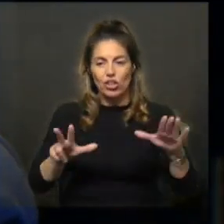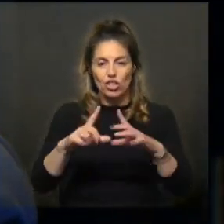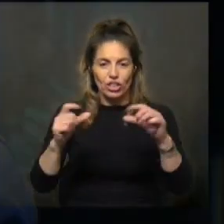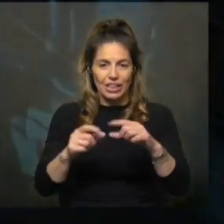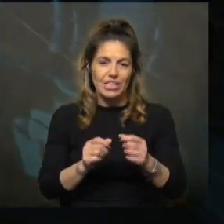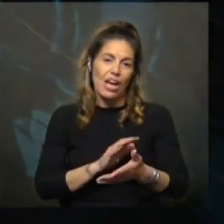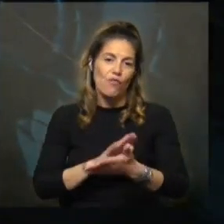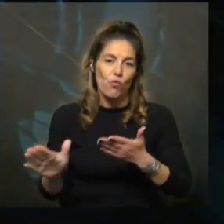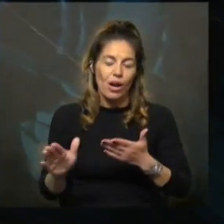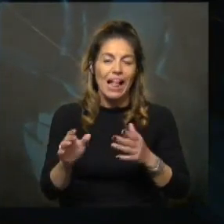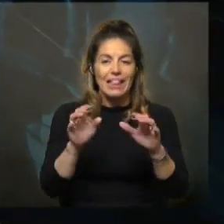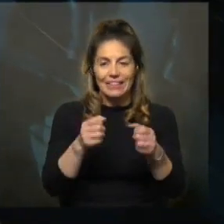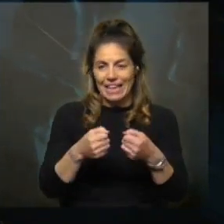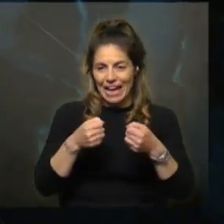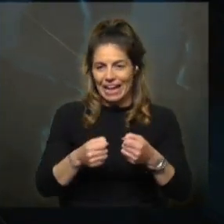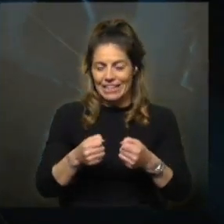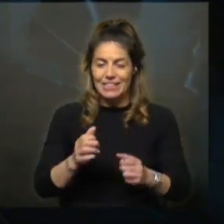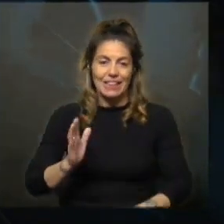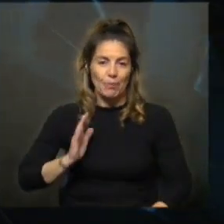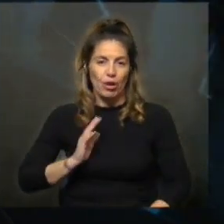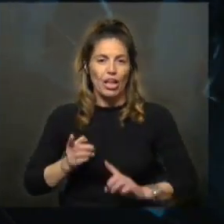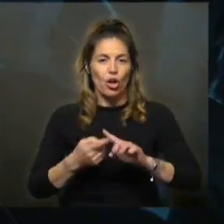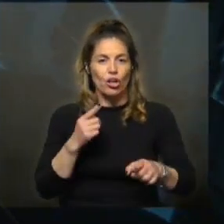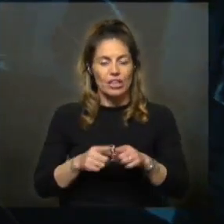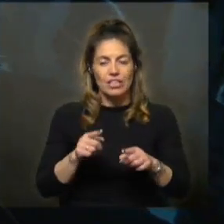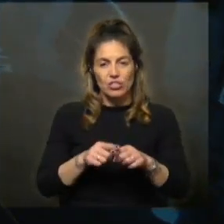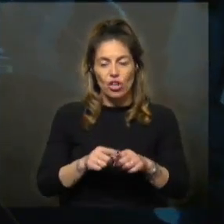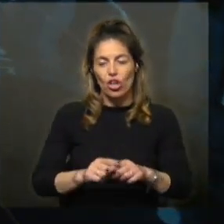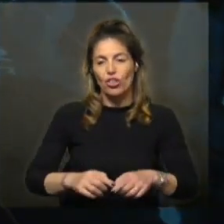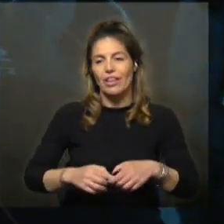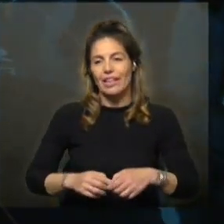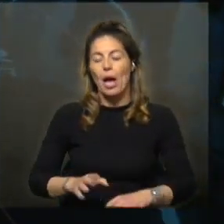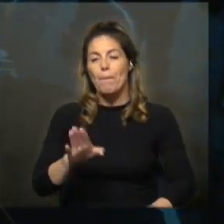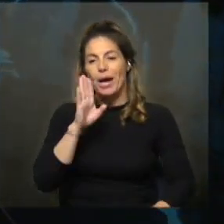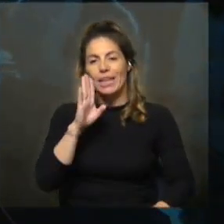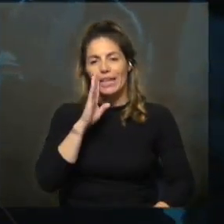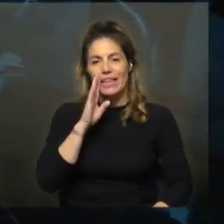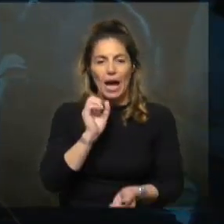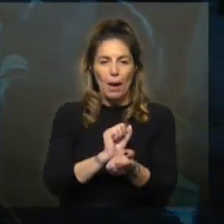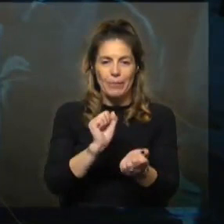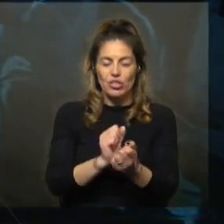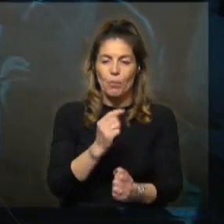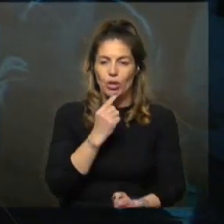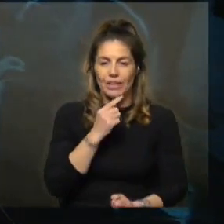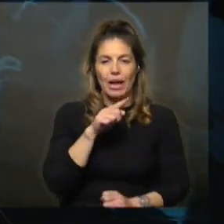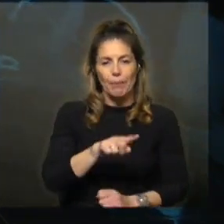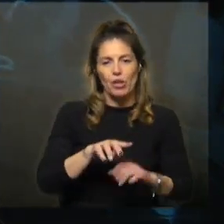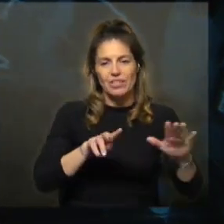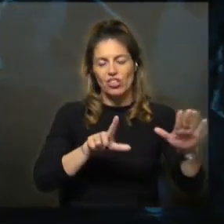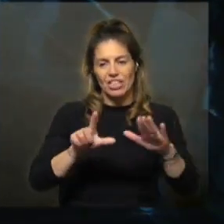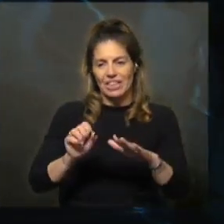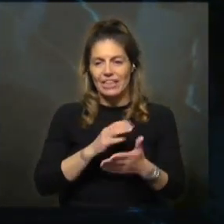mujeres y coordinó la edición de maternidad en prisión política de Uruguay en 1970 a